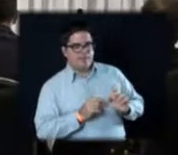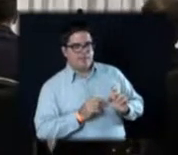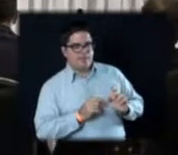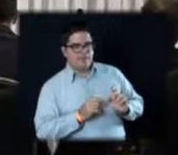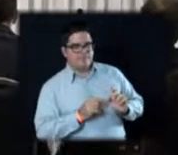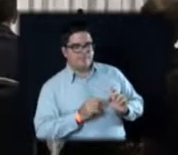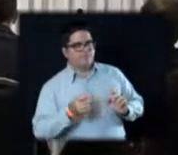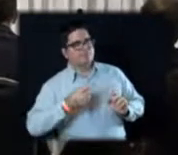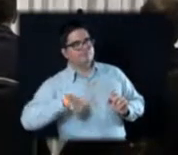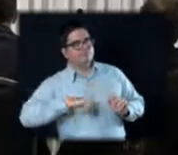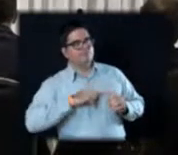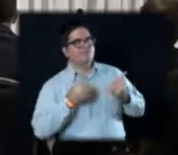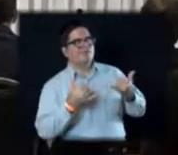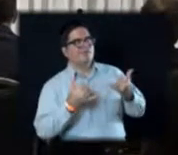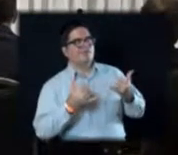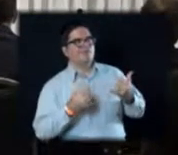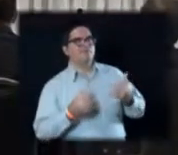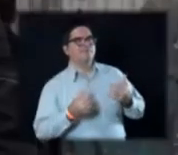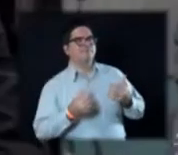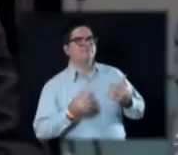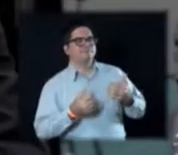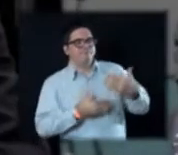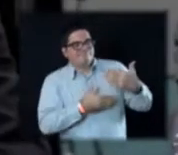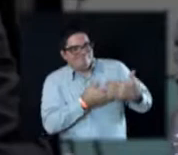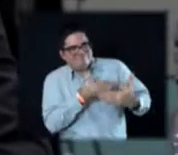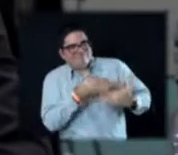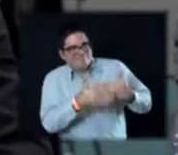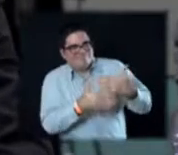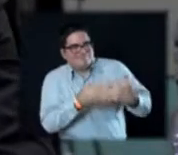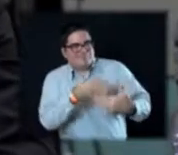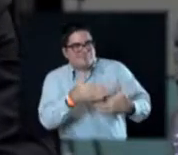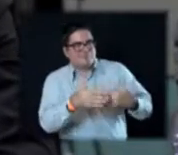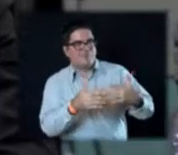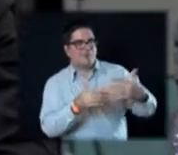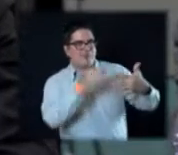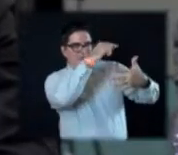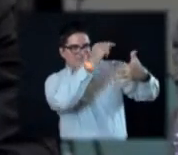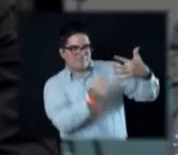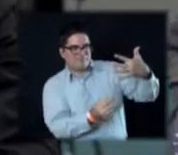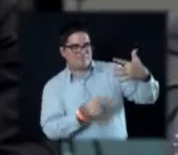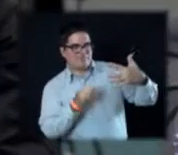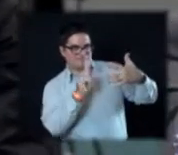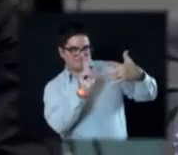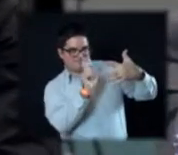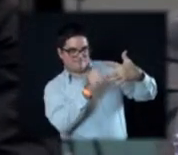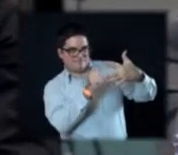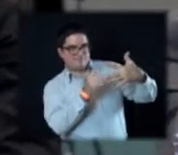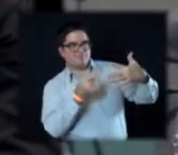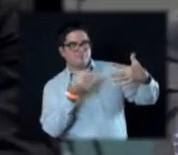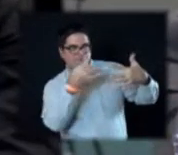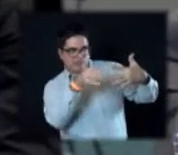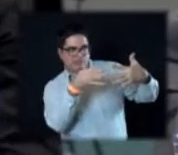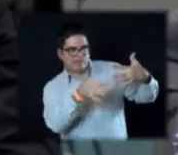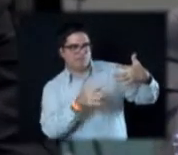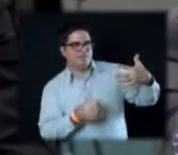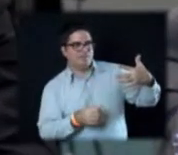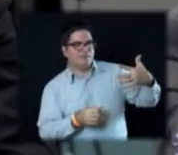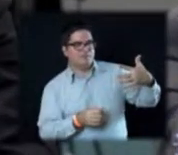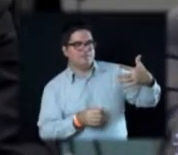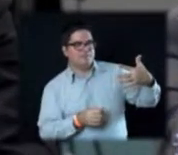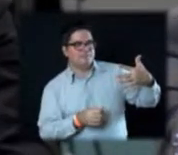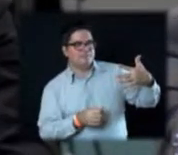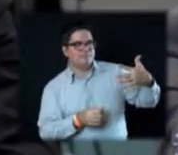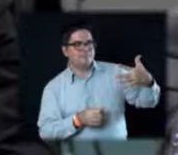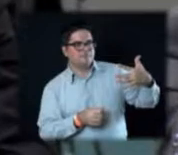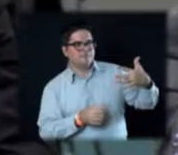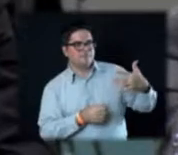Tengo que añadir algo más, pero estamos en el proceso de cumplir los cinco pasos que hemos establecido. Completamos el primero. Es un proceso vital, o el